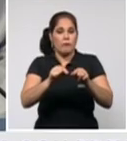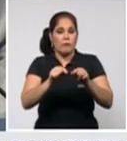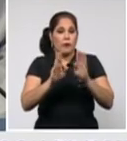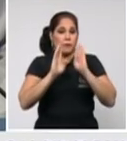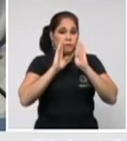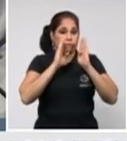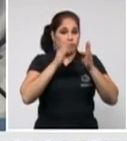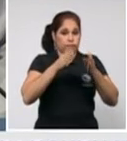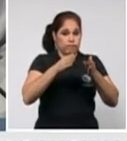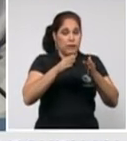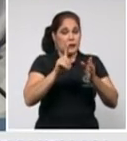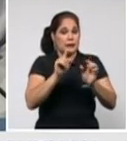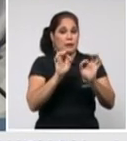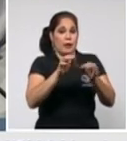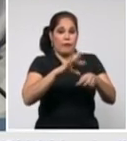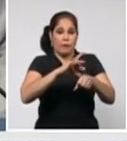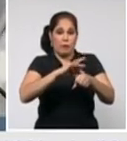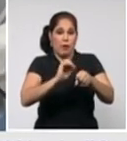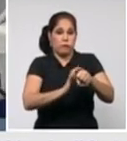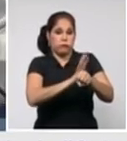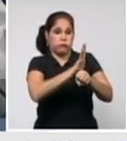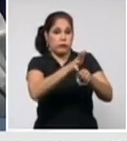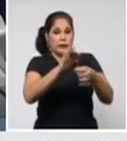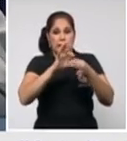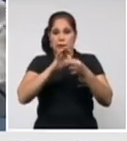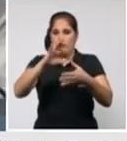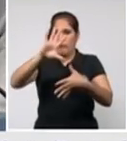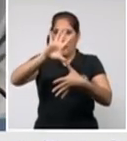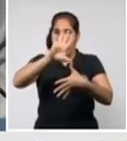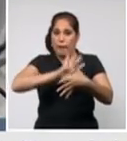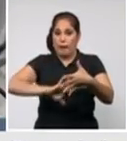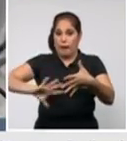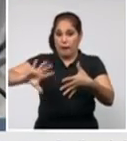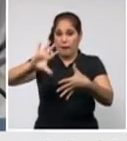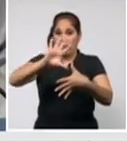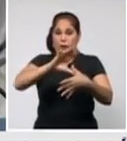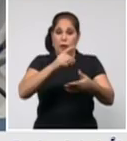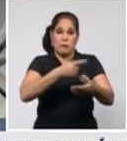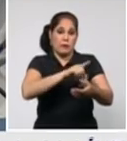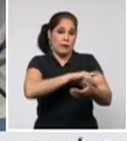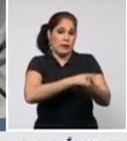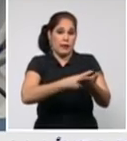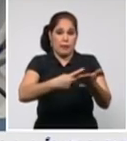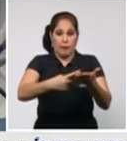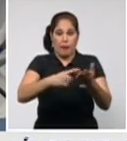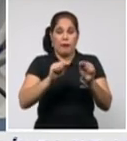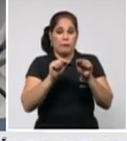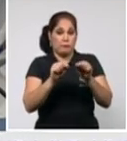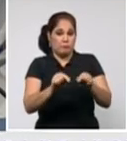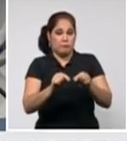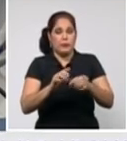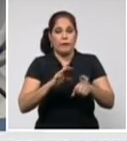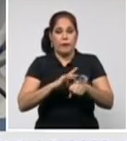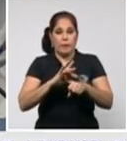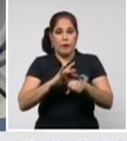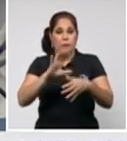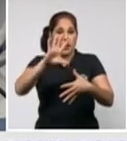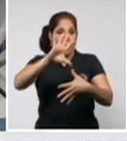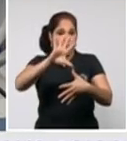constituir el epicentro de la pandemia, por lo menos lo ha sido durante varias semanas, pues con